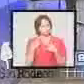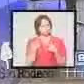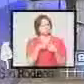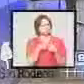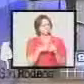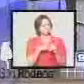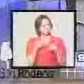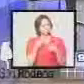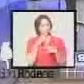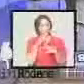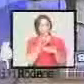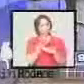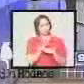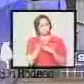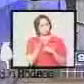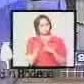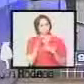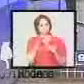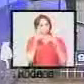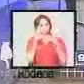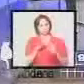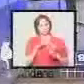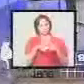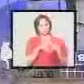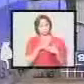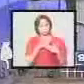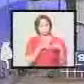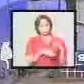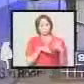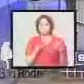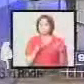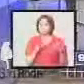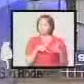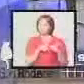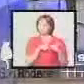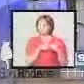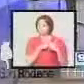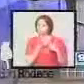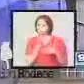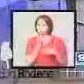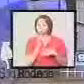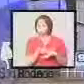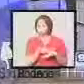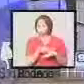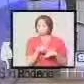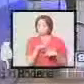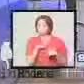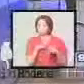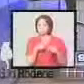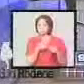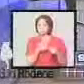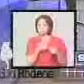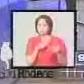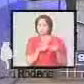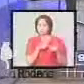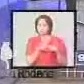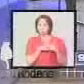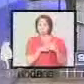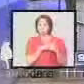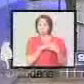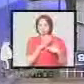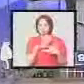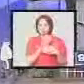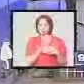realidad el Banco Popular es excelente en todo lo que es la parte crediticia. yo manejo mucho lo que son los créditos a terceros por medio de